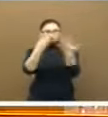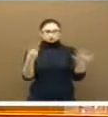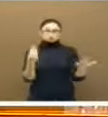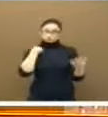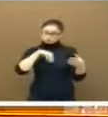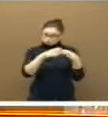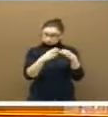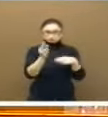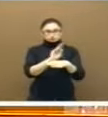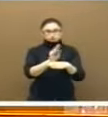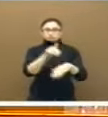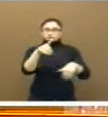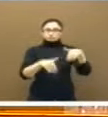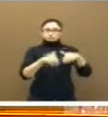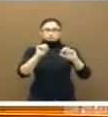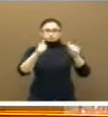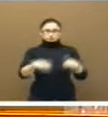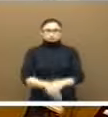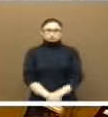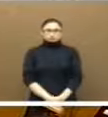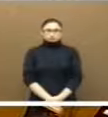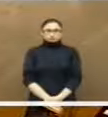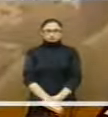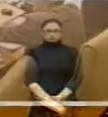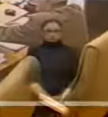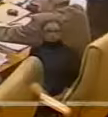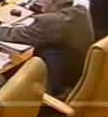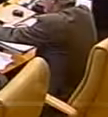mismo grupo parlamentario. Entramos en votación.